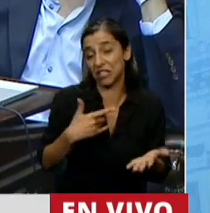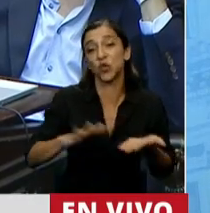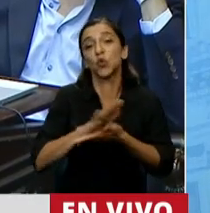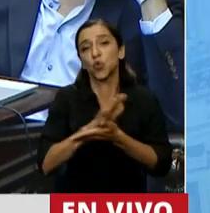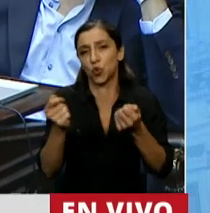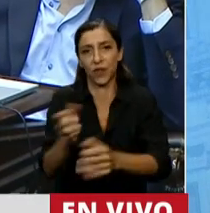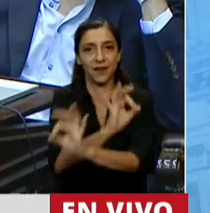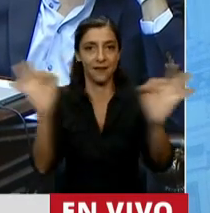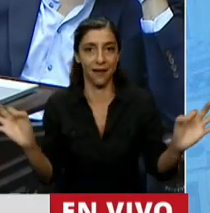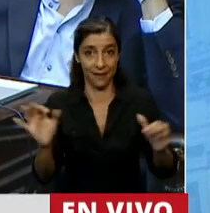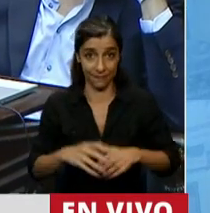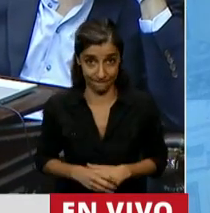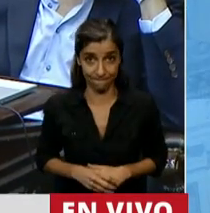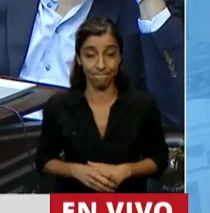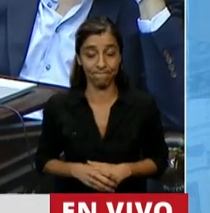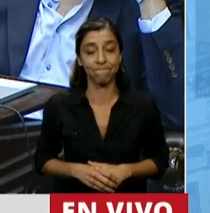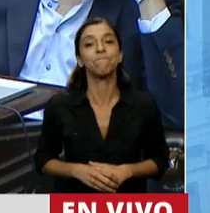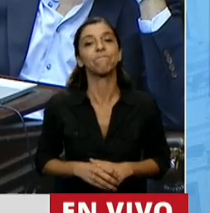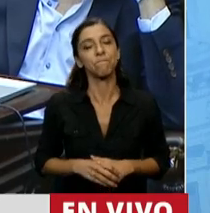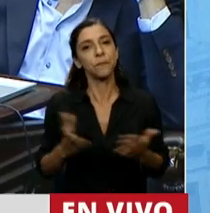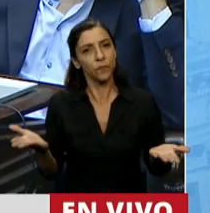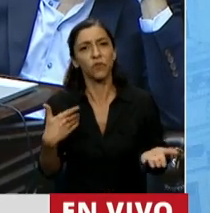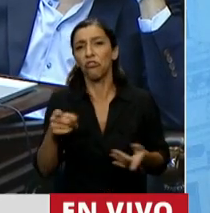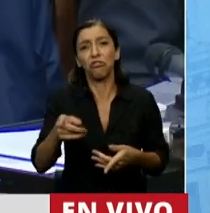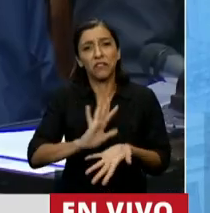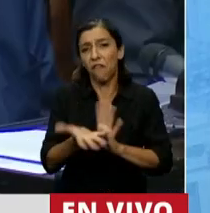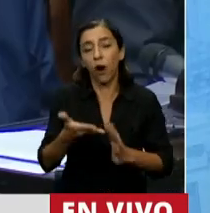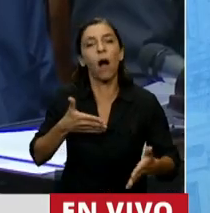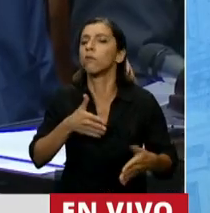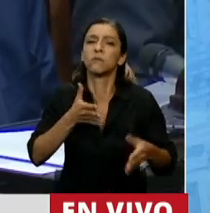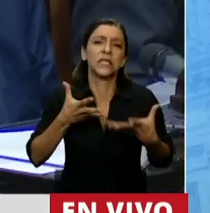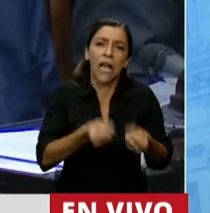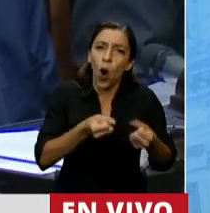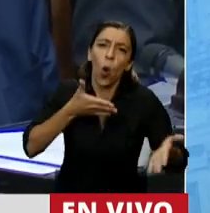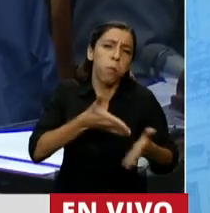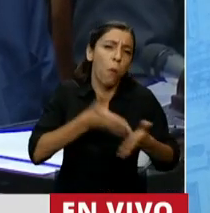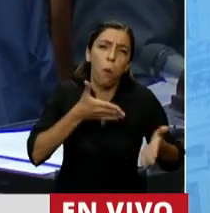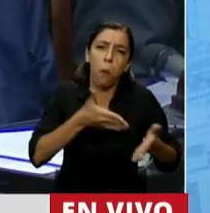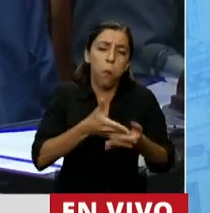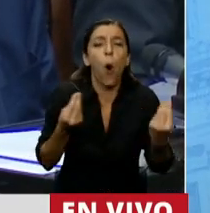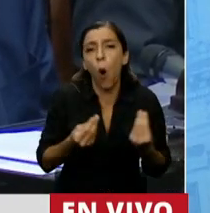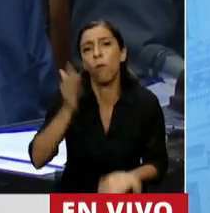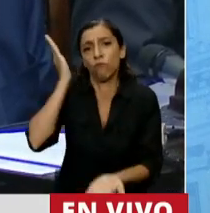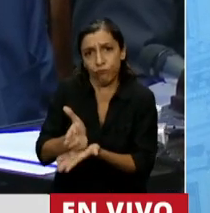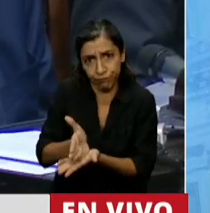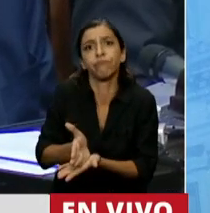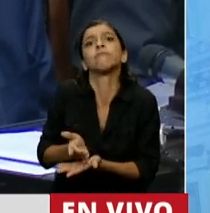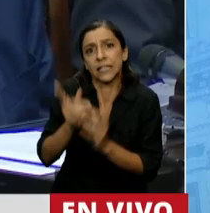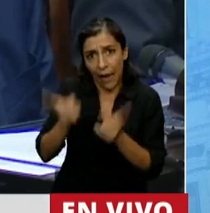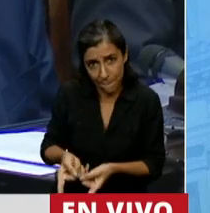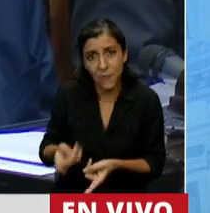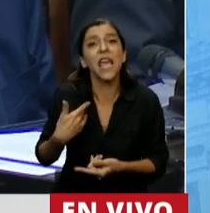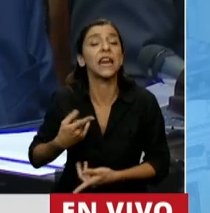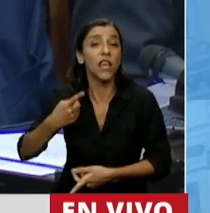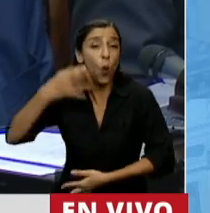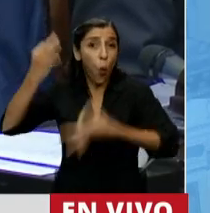no resuelve ninguno de los dos diagnósticos. Mantiene y consolida la barrera del sistema de salud que significa la criminalización y brinda a los sistemas judiciales